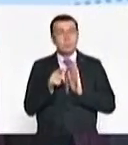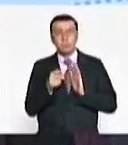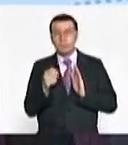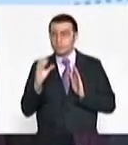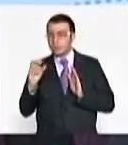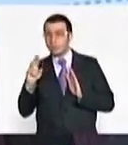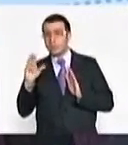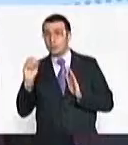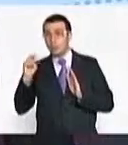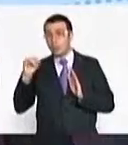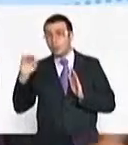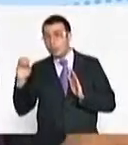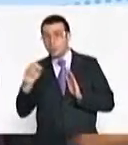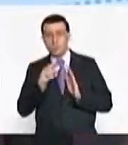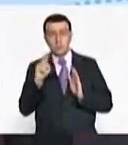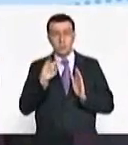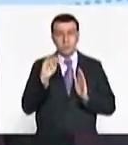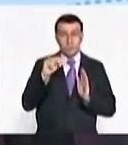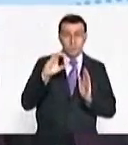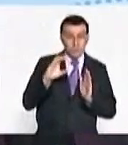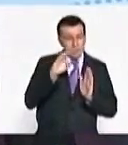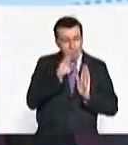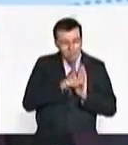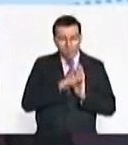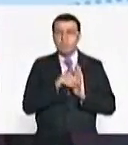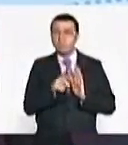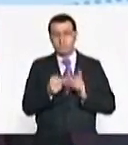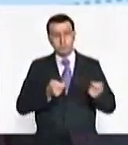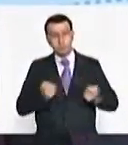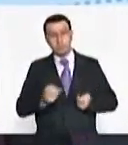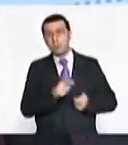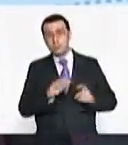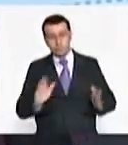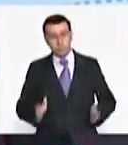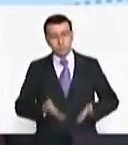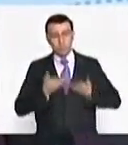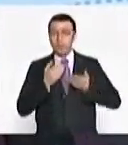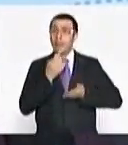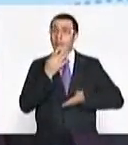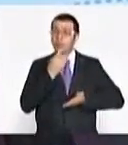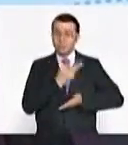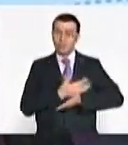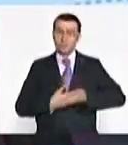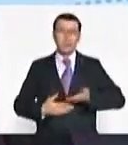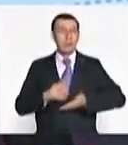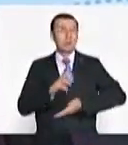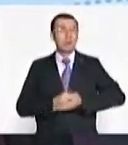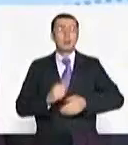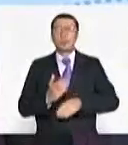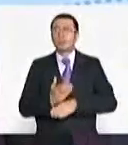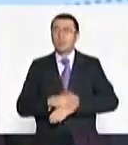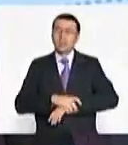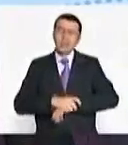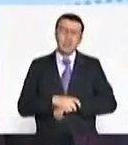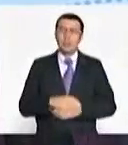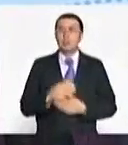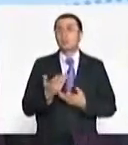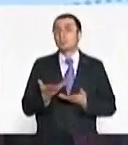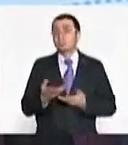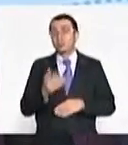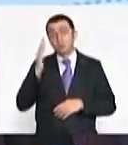cromo y de zinc, el paciente va a mejorar indiscutiblemente sus niveles de glicemia, va a mejorar los dolores articulares, la neuropatía diabética,